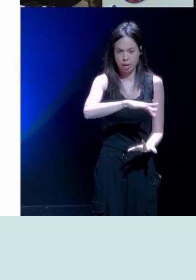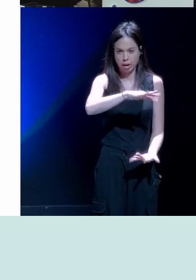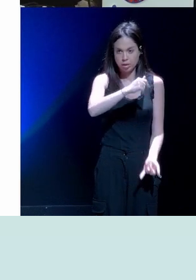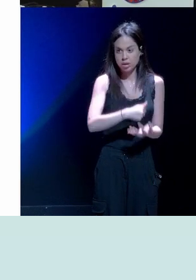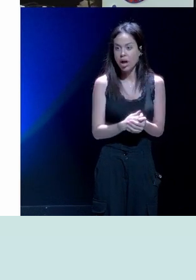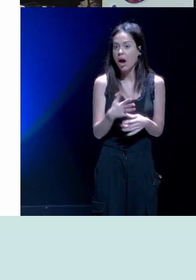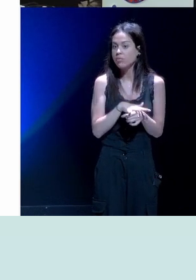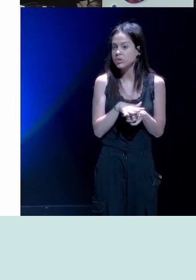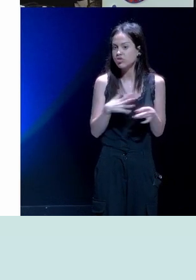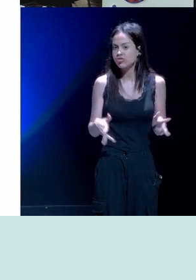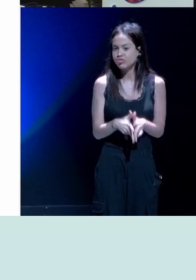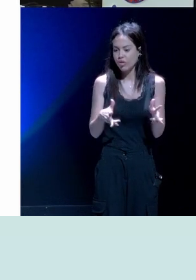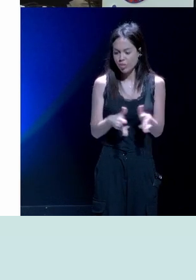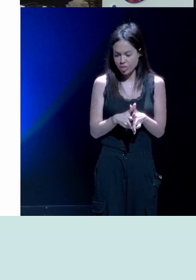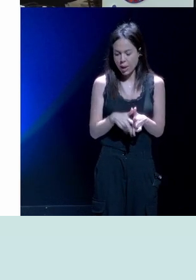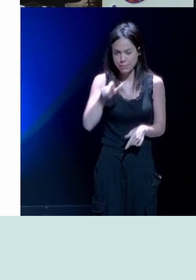del ámbito social tienen que